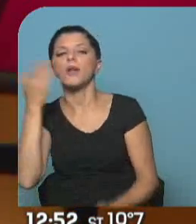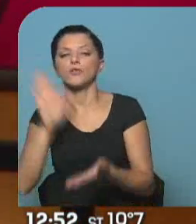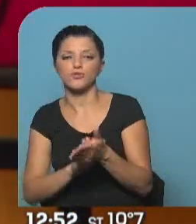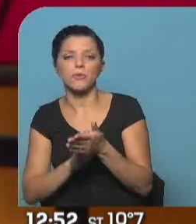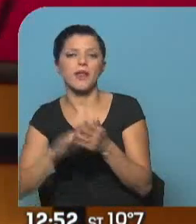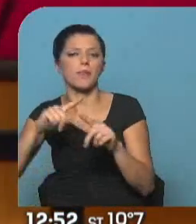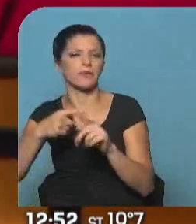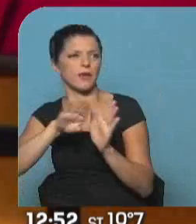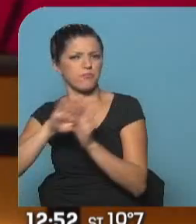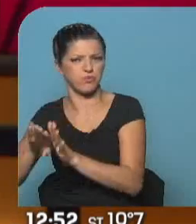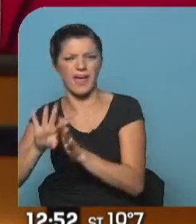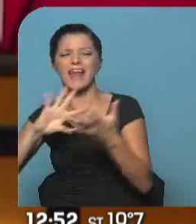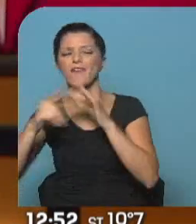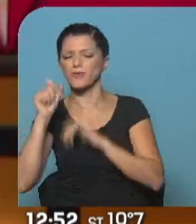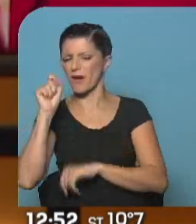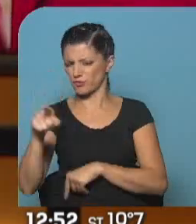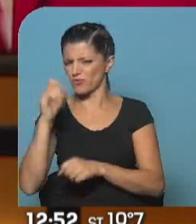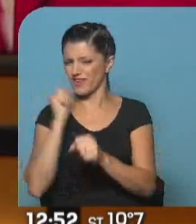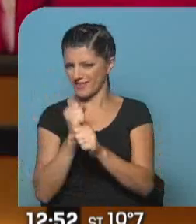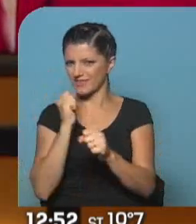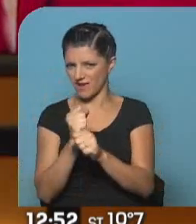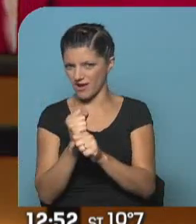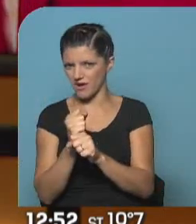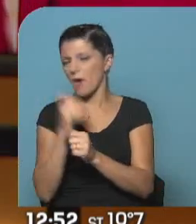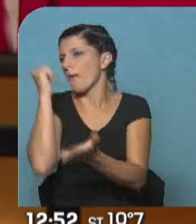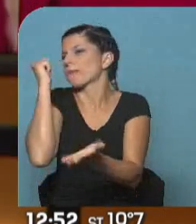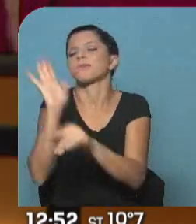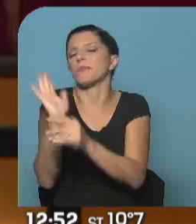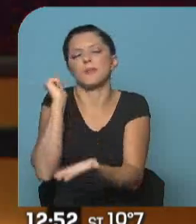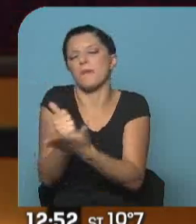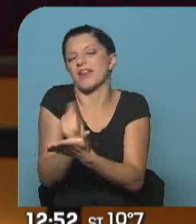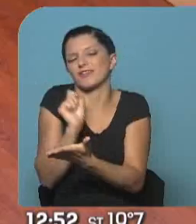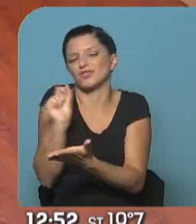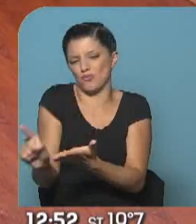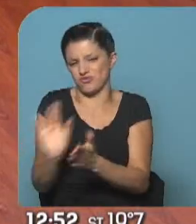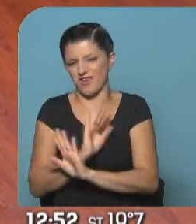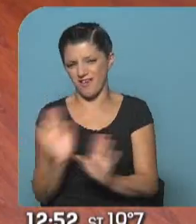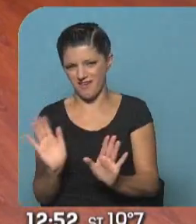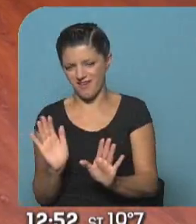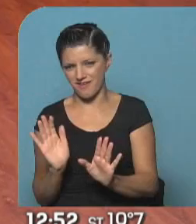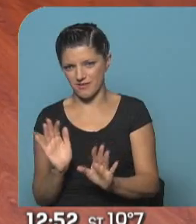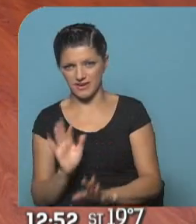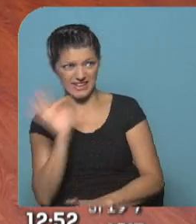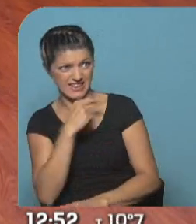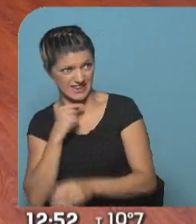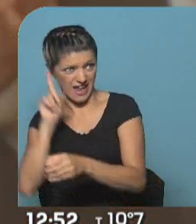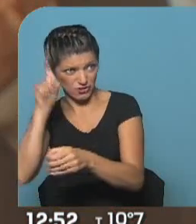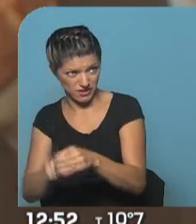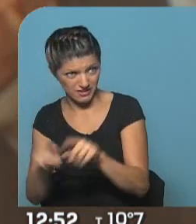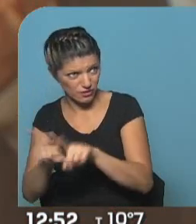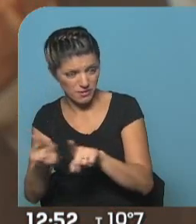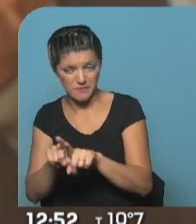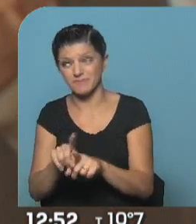despolitización, que es el estilo, el método Merkel, como ya es una marca registrada, el método Merkel. Y nadie quiere quedar asociado a eso. Y, claro.